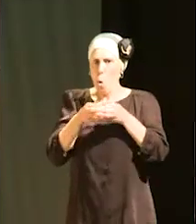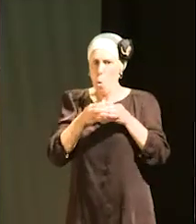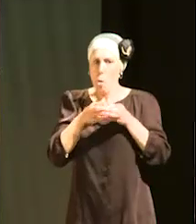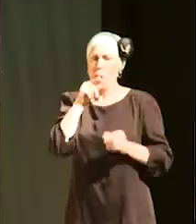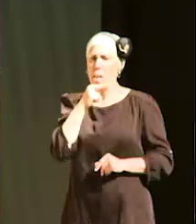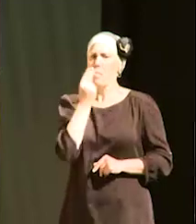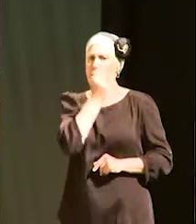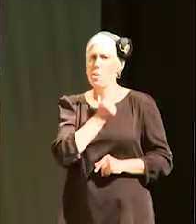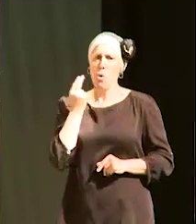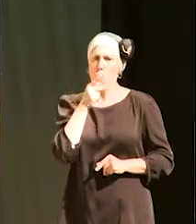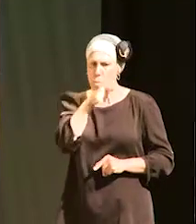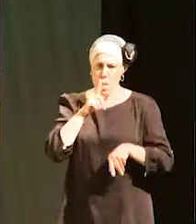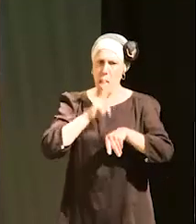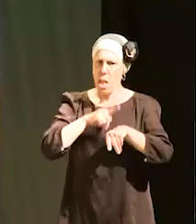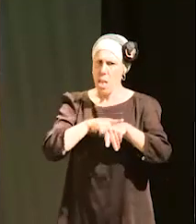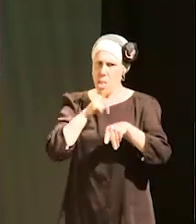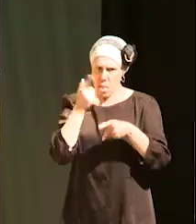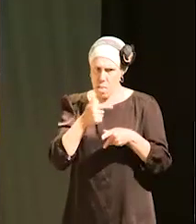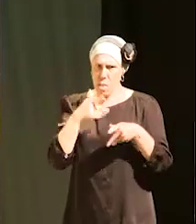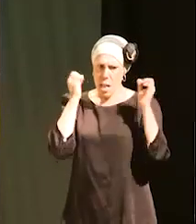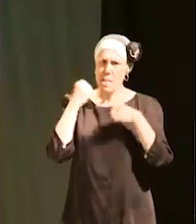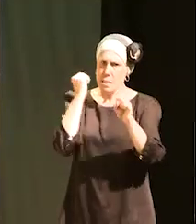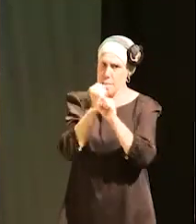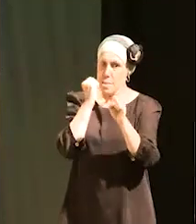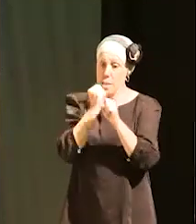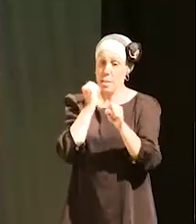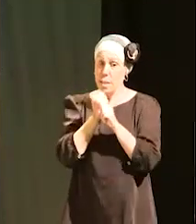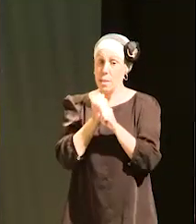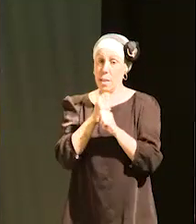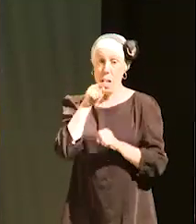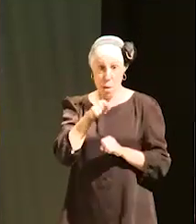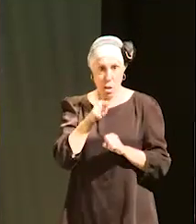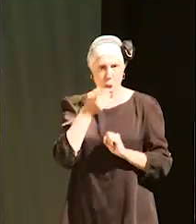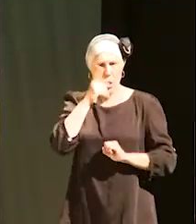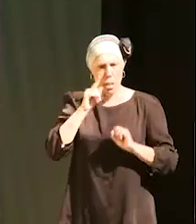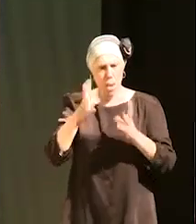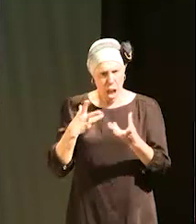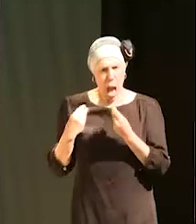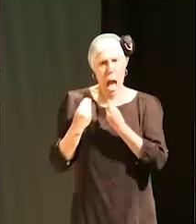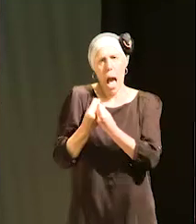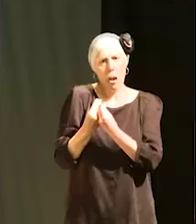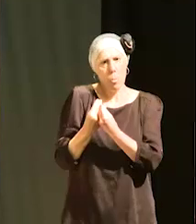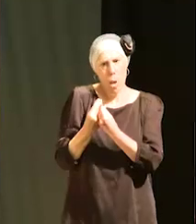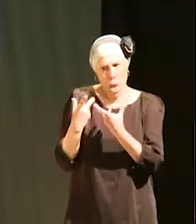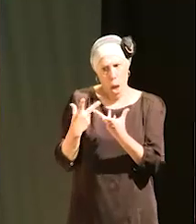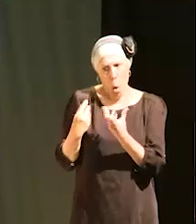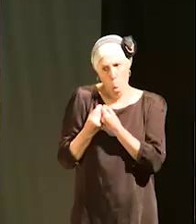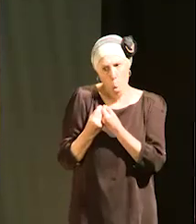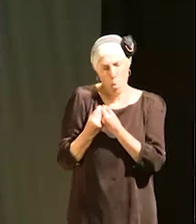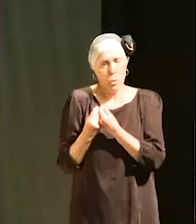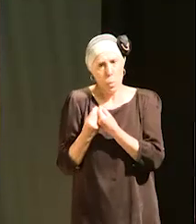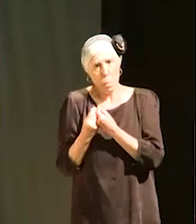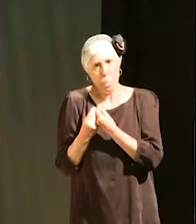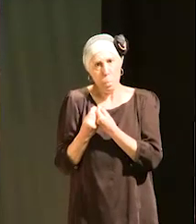que están poniendo ahí ese tiempo esa dedicación debe de estar acompañada de otro tipo de